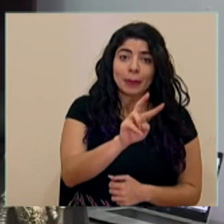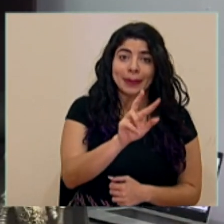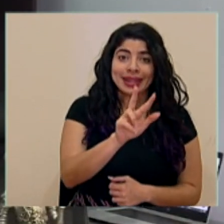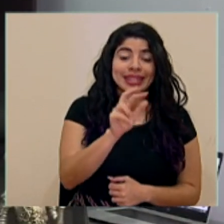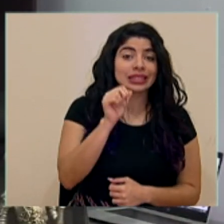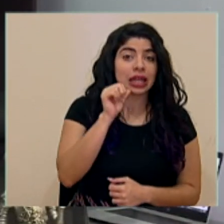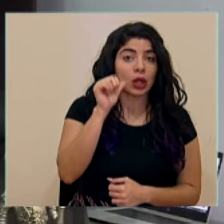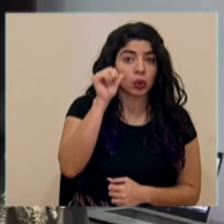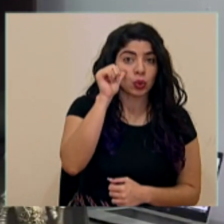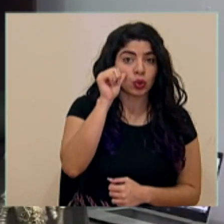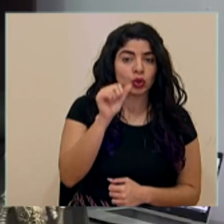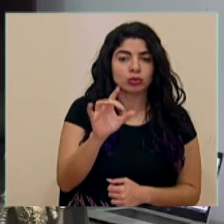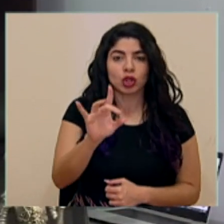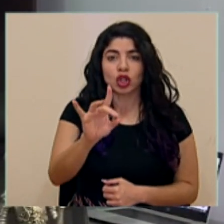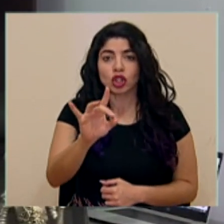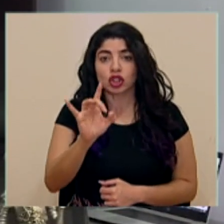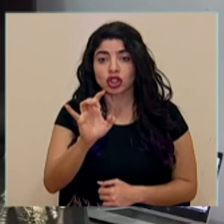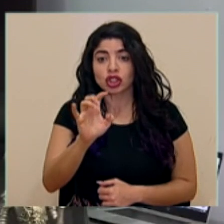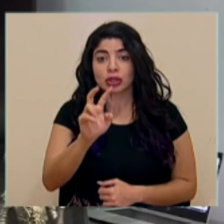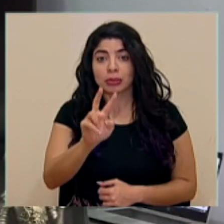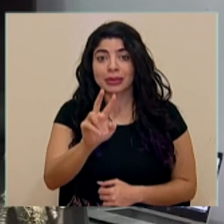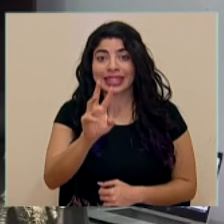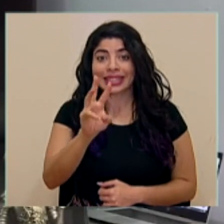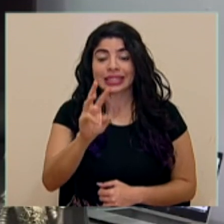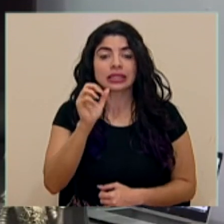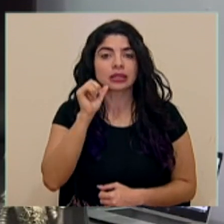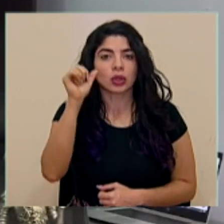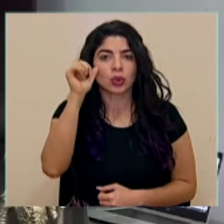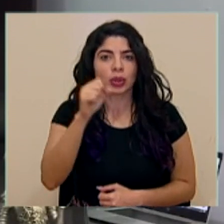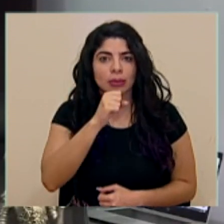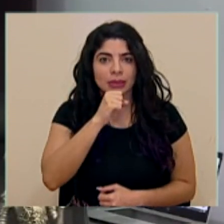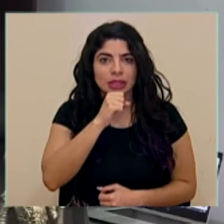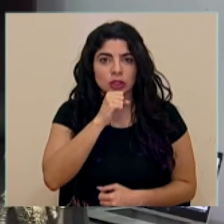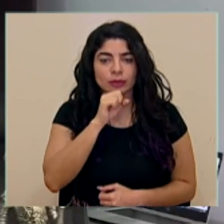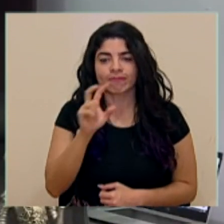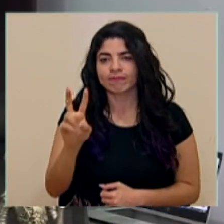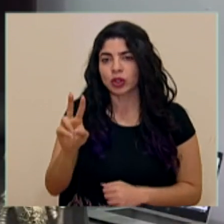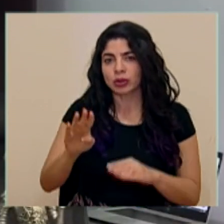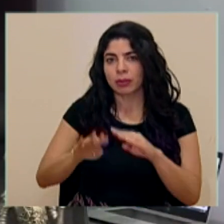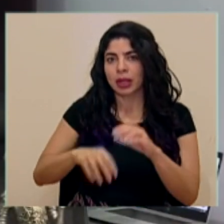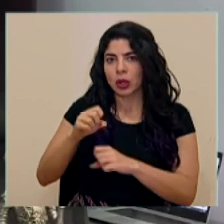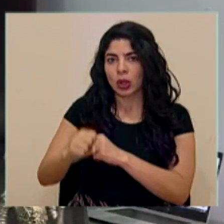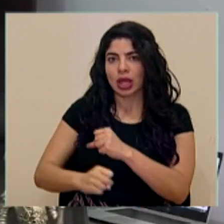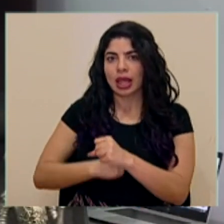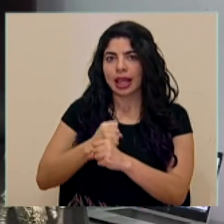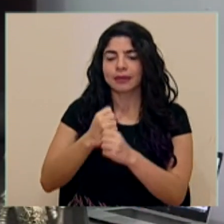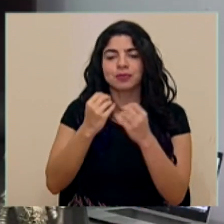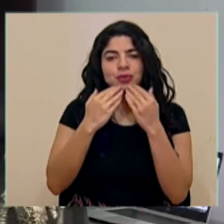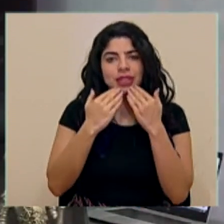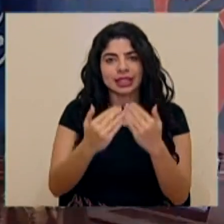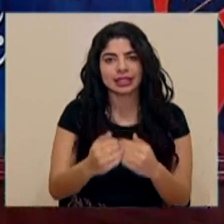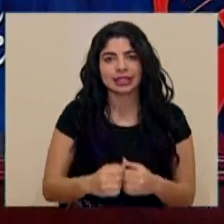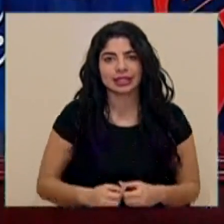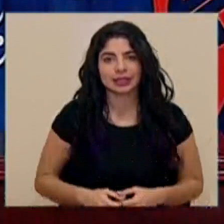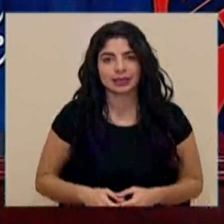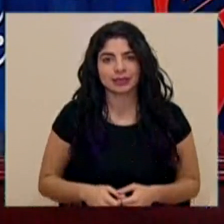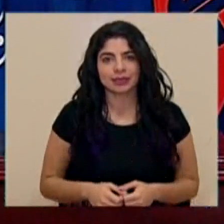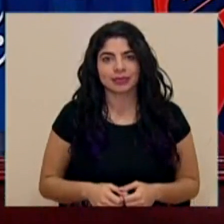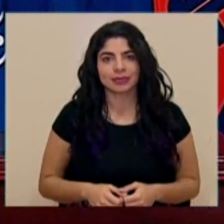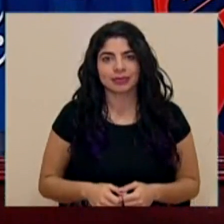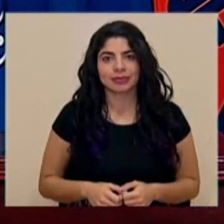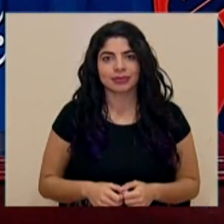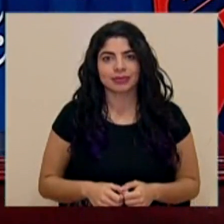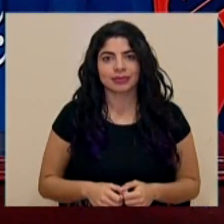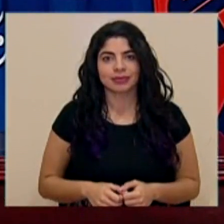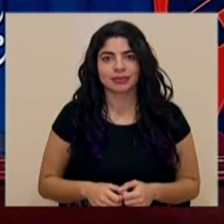423 adultos y 826 adultos mayores, 2 menores de edad. Muchas gracias. Buenas